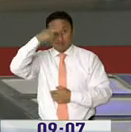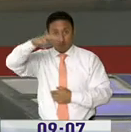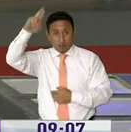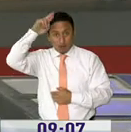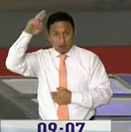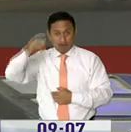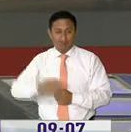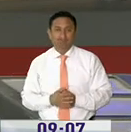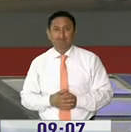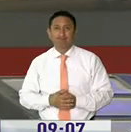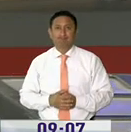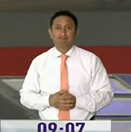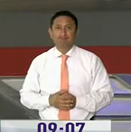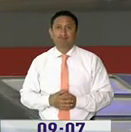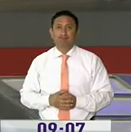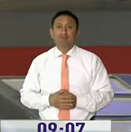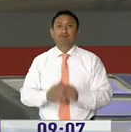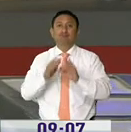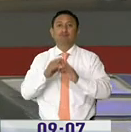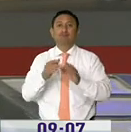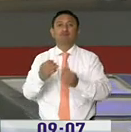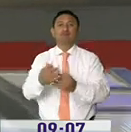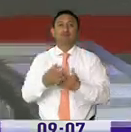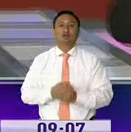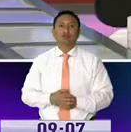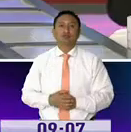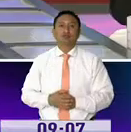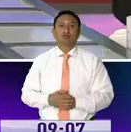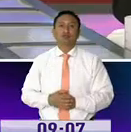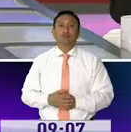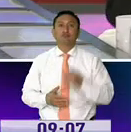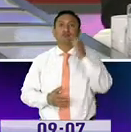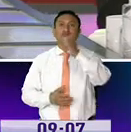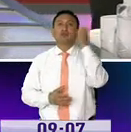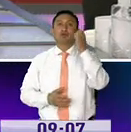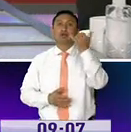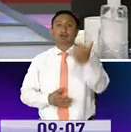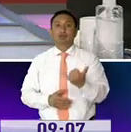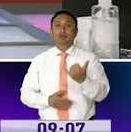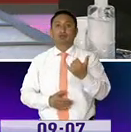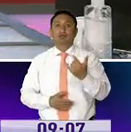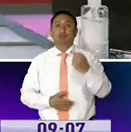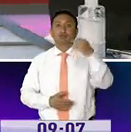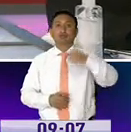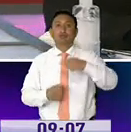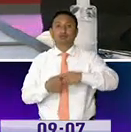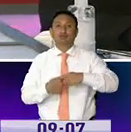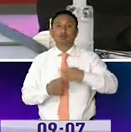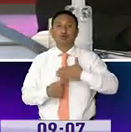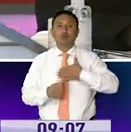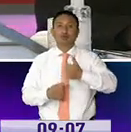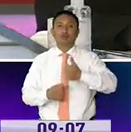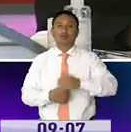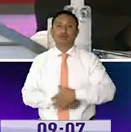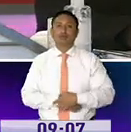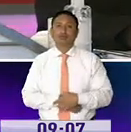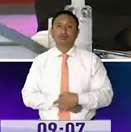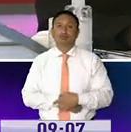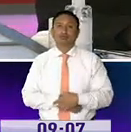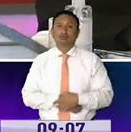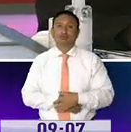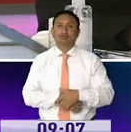Álvarez Vandenberg. Señor secretario, cuéntenos cómo está la emergencia en el Distrito Metropolitano.